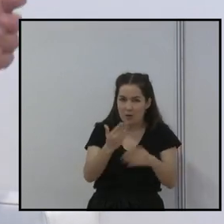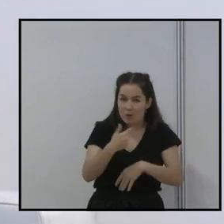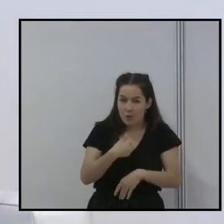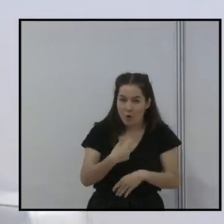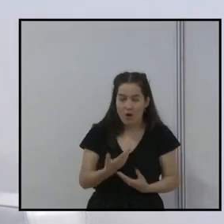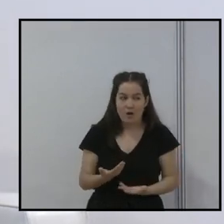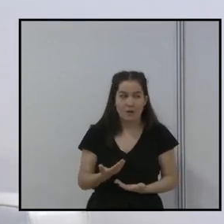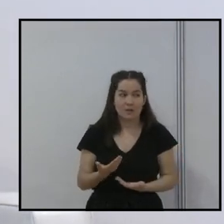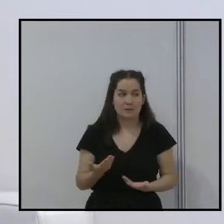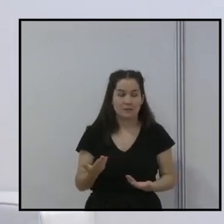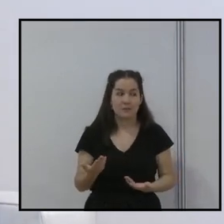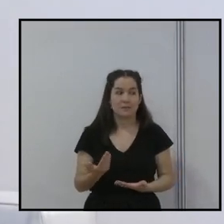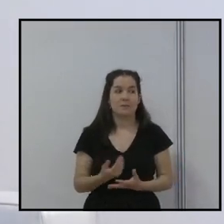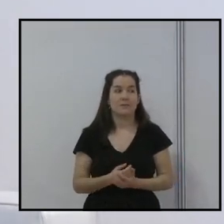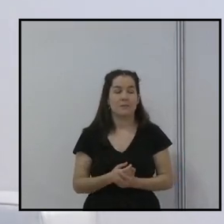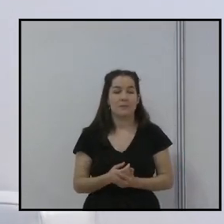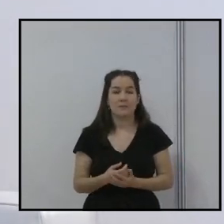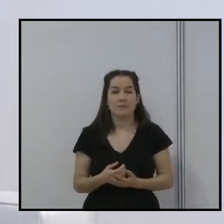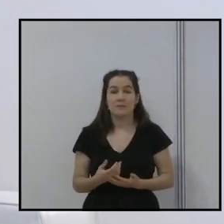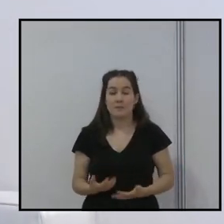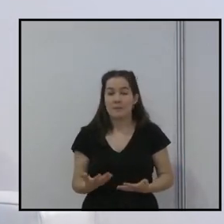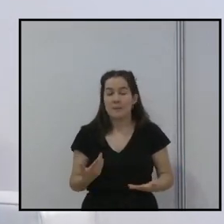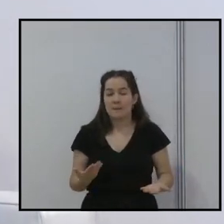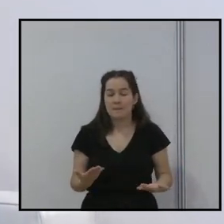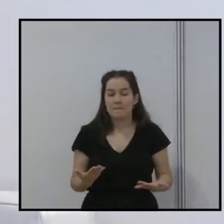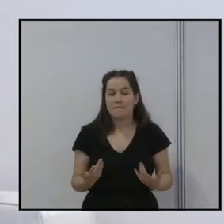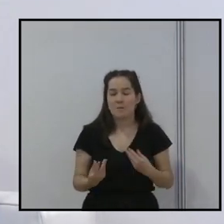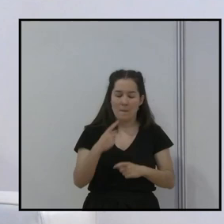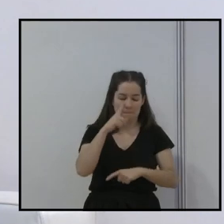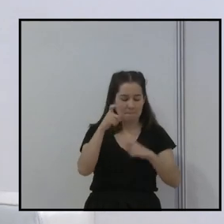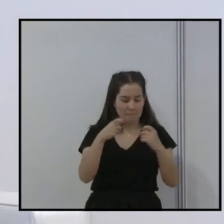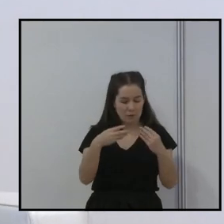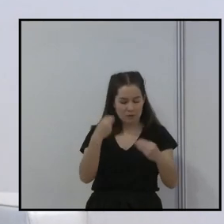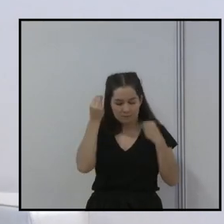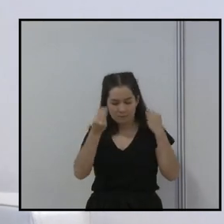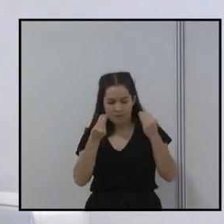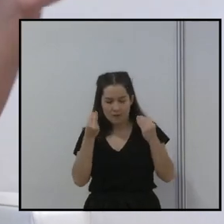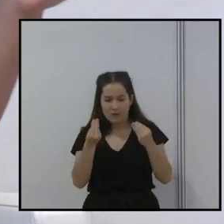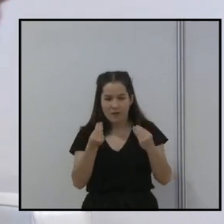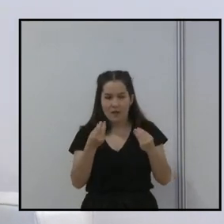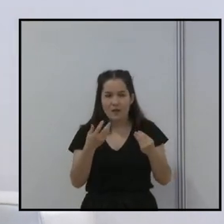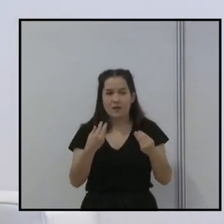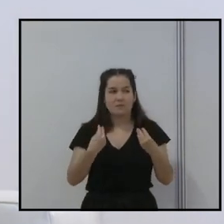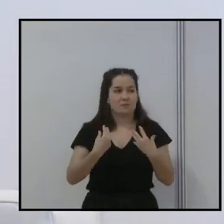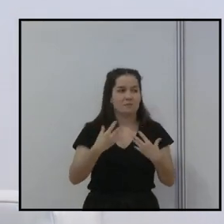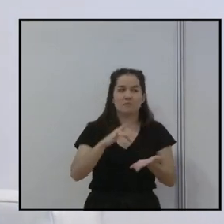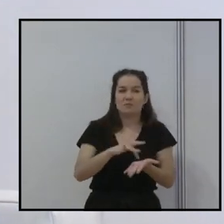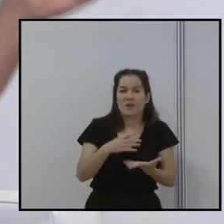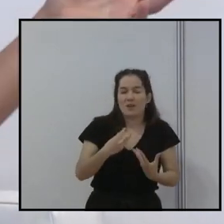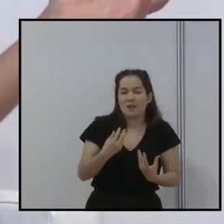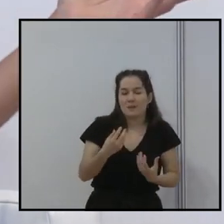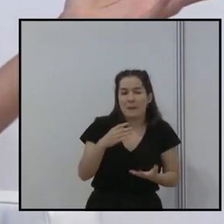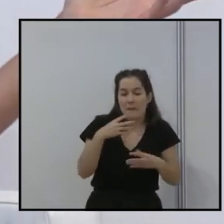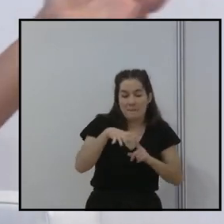encima y se te rompe una pierna. Pero es inevitable darle vueltas a qué es lo que te ocurrió. Claro, no haces otra cosa durante mucho tiempo. Y por eso preguntaba el tema de las